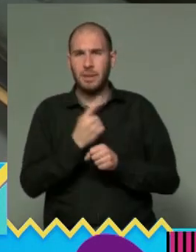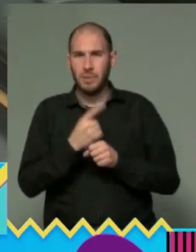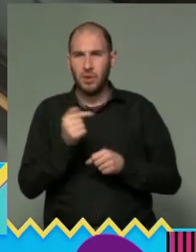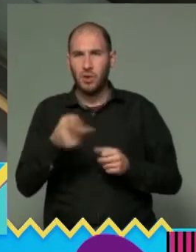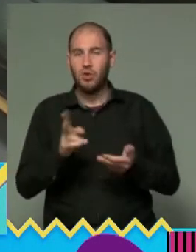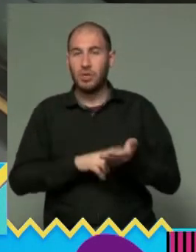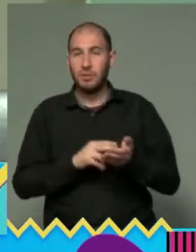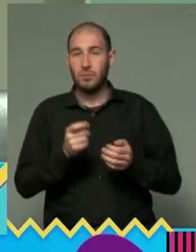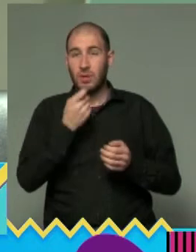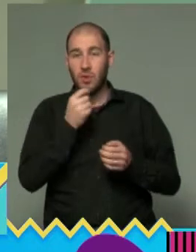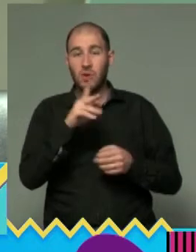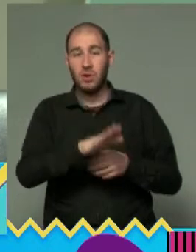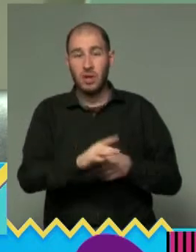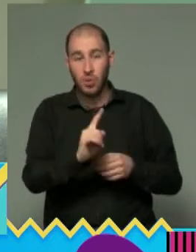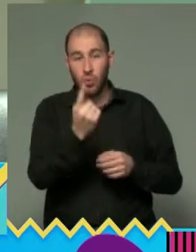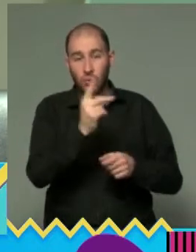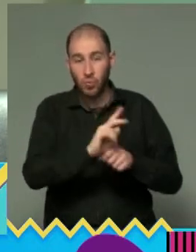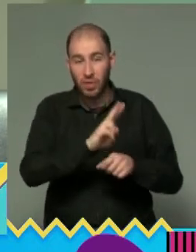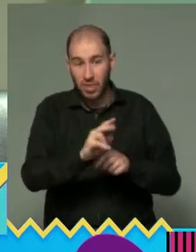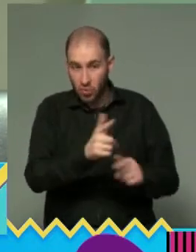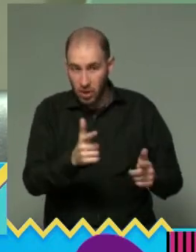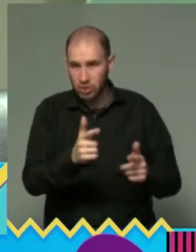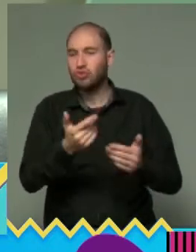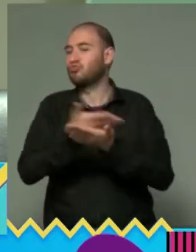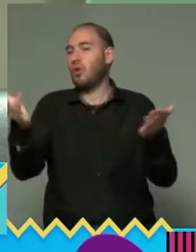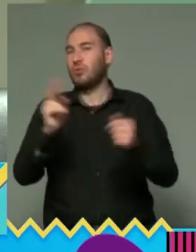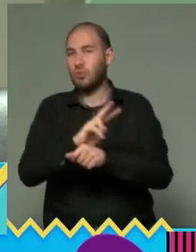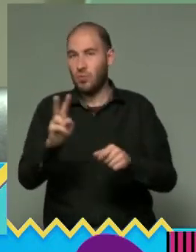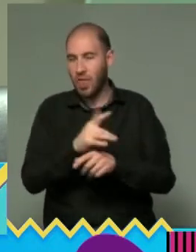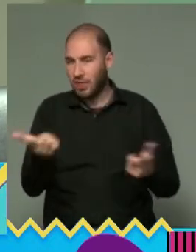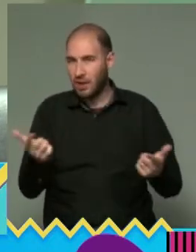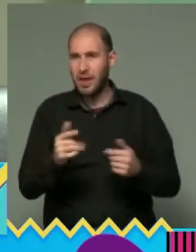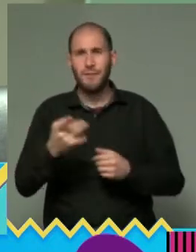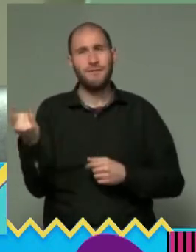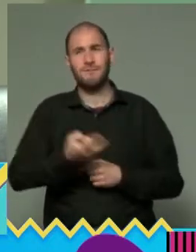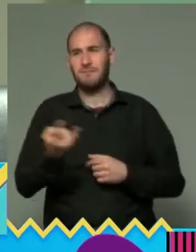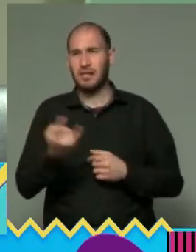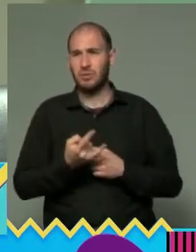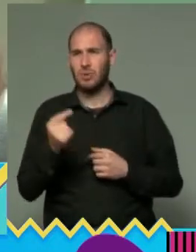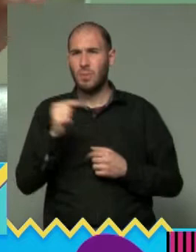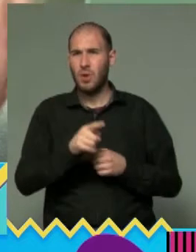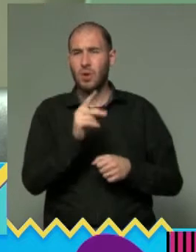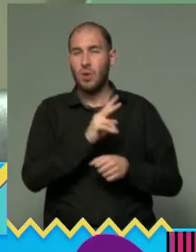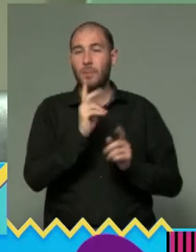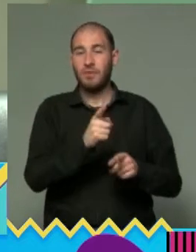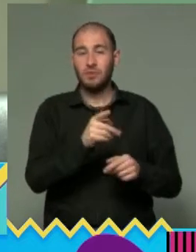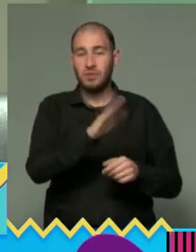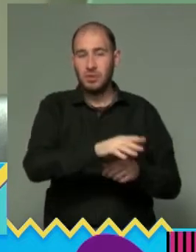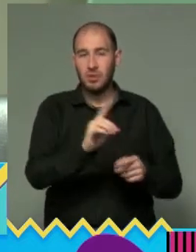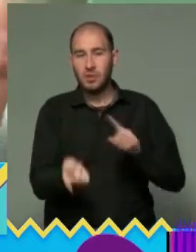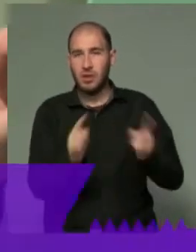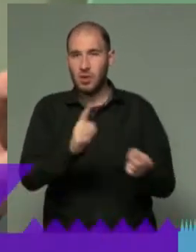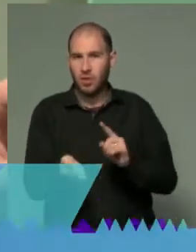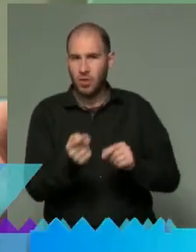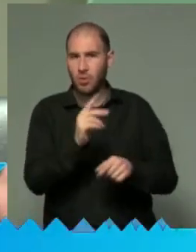idea. Si vos desprotegés a uno, desprotegés al otro. Es falso, absolutamente, que vos puedas proteger al docente y no al niño, o al niño y no